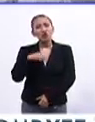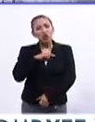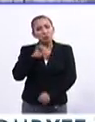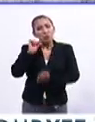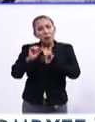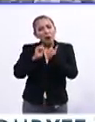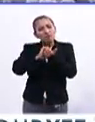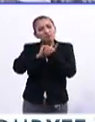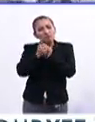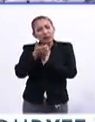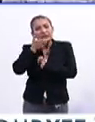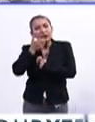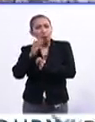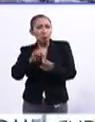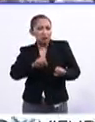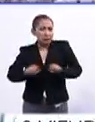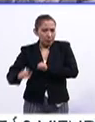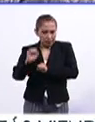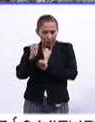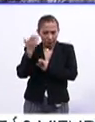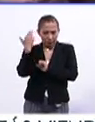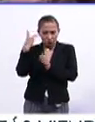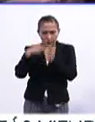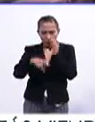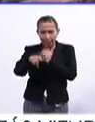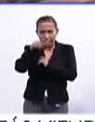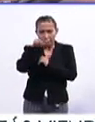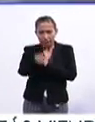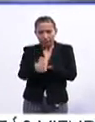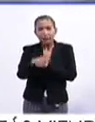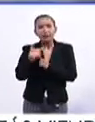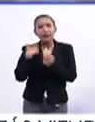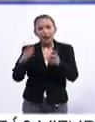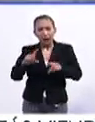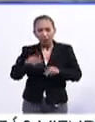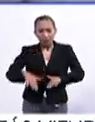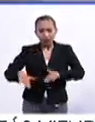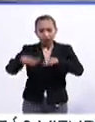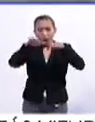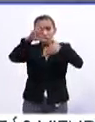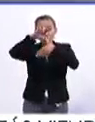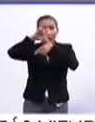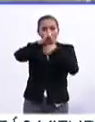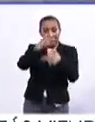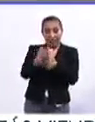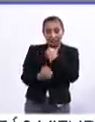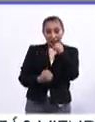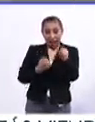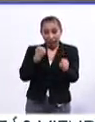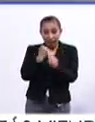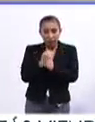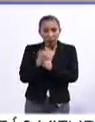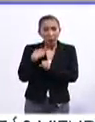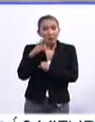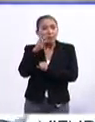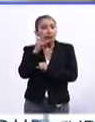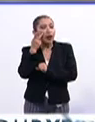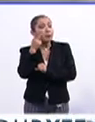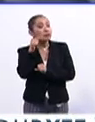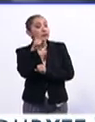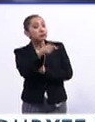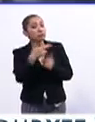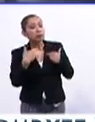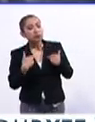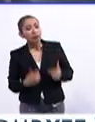hemos ido adaptando a sucesos como los sismos de septiembre de 2017 las inundaciones y huracanes de este año ponen a prueba la